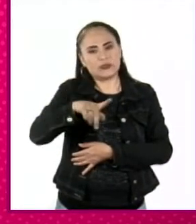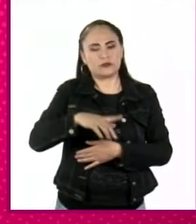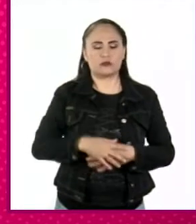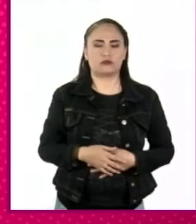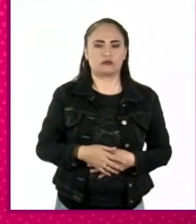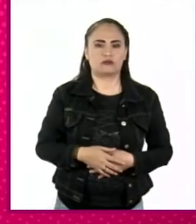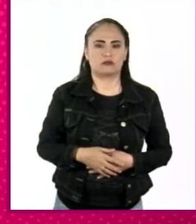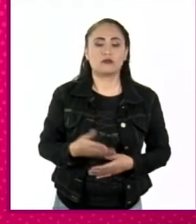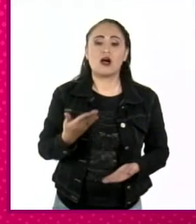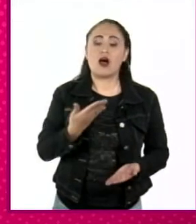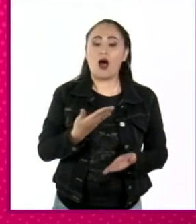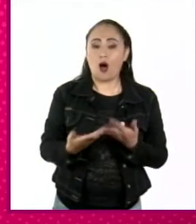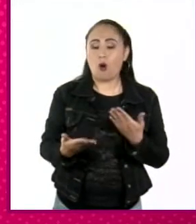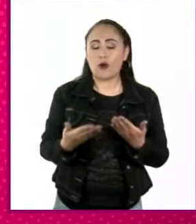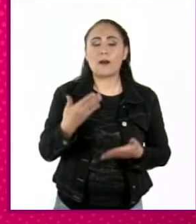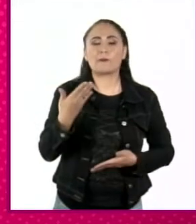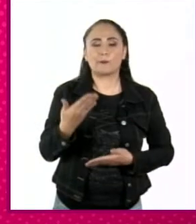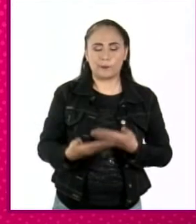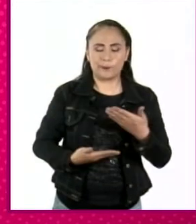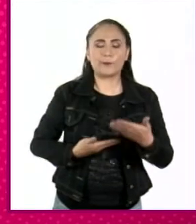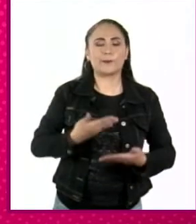tenemos un proceso muy difícil.